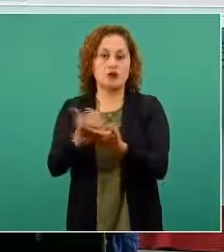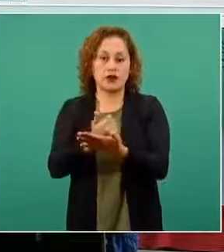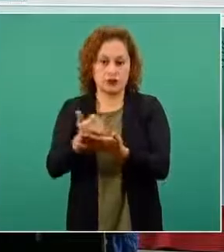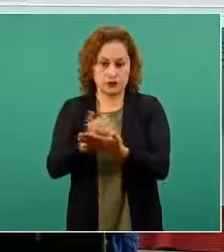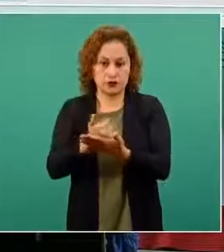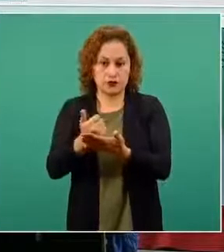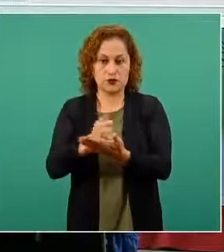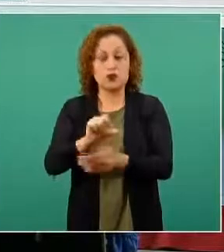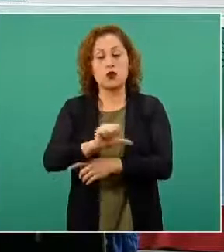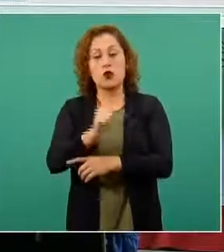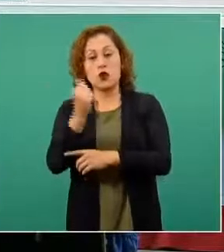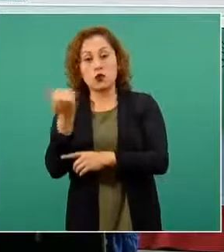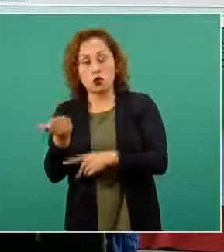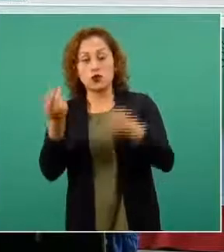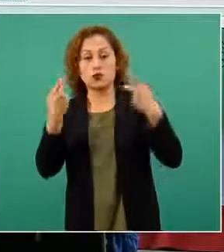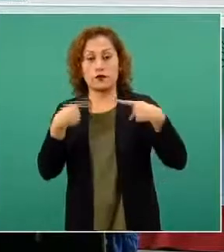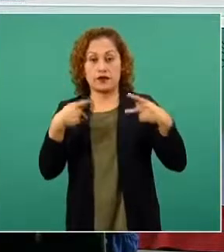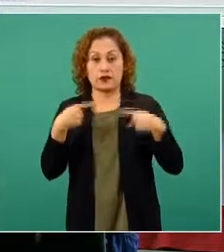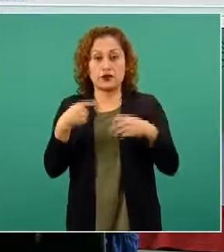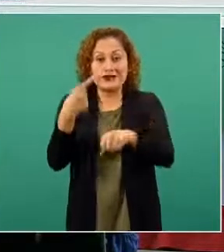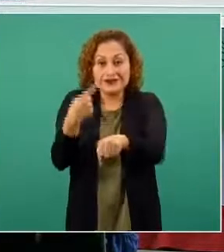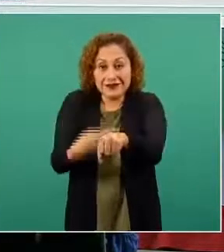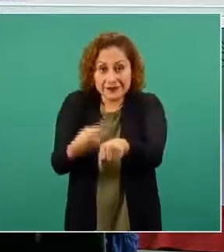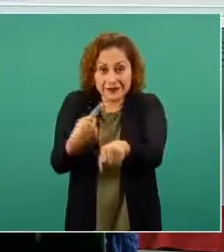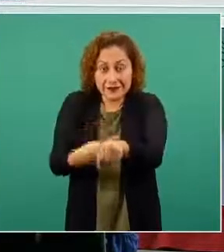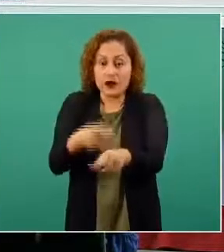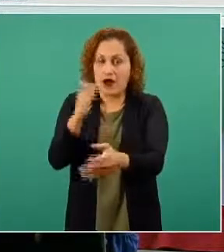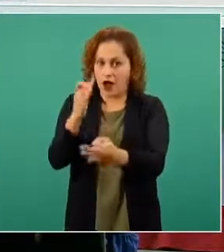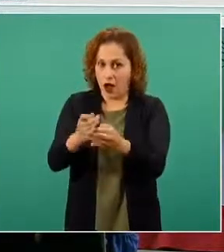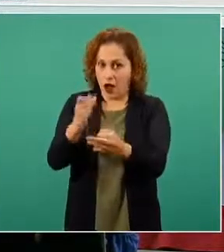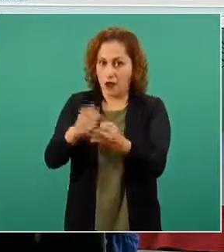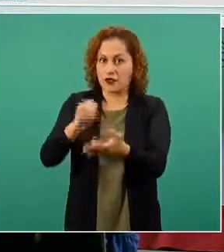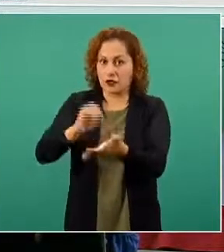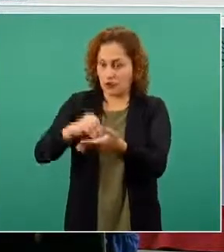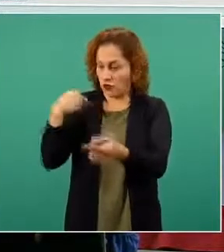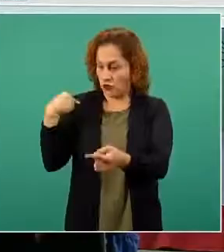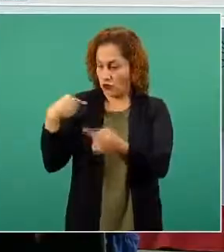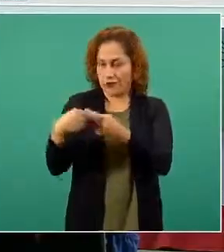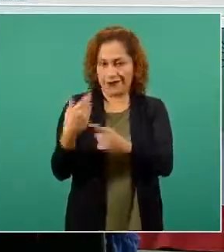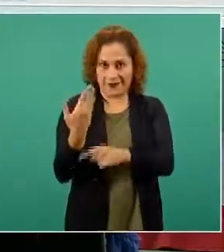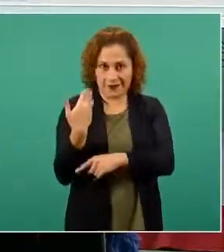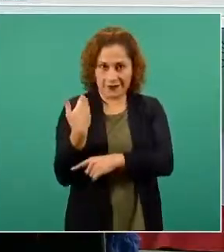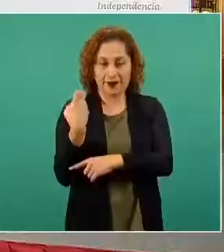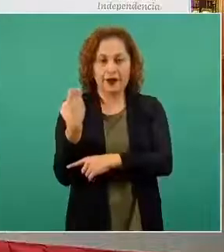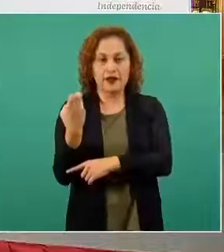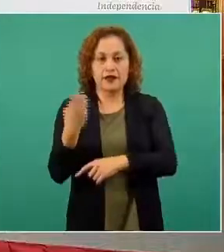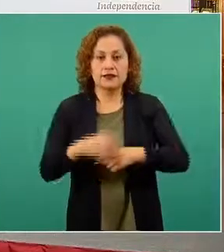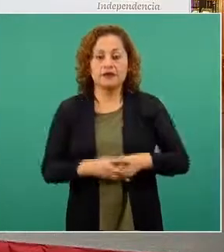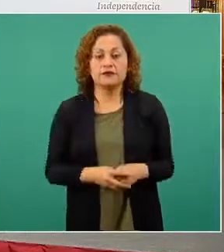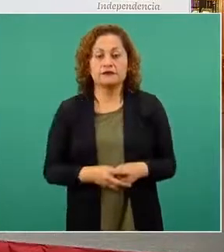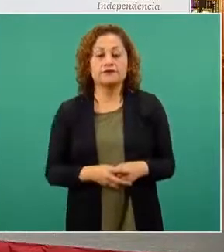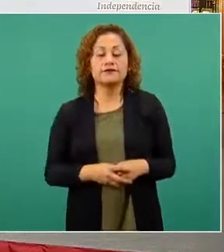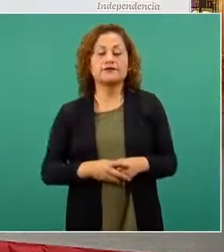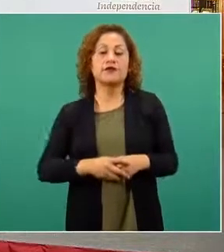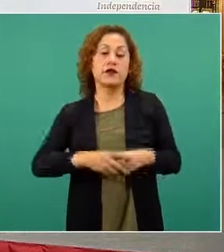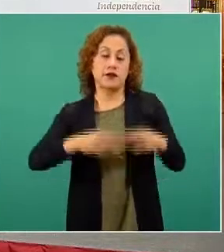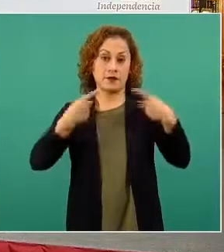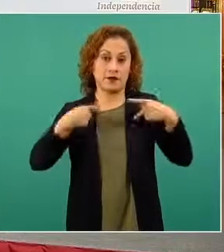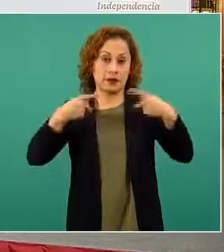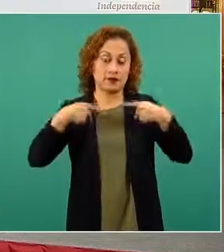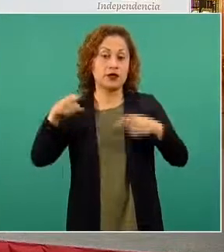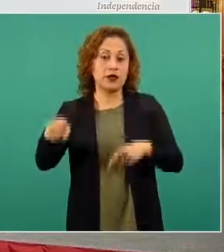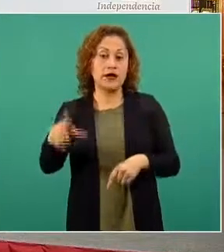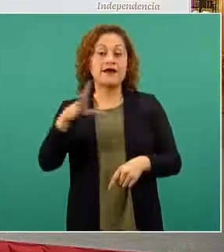al respecto de los casos activos, ¿no?, que digamos representan a las personas que tendrían la epidemia como tal con